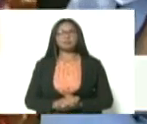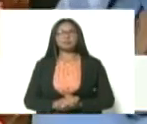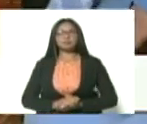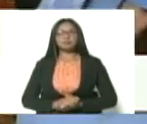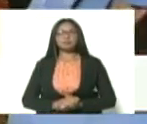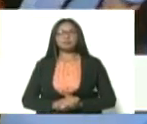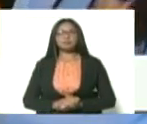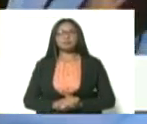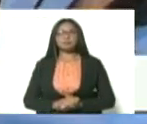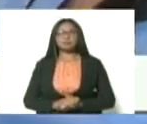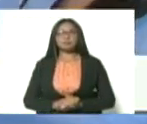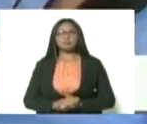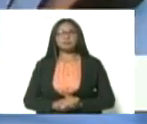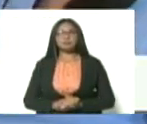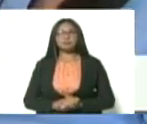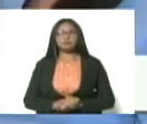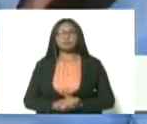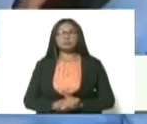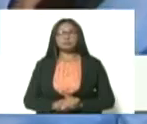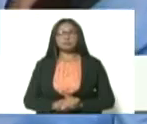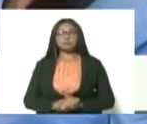Correcto.